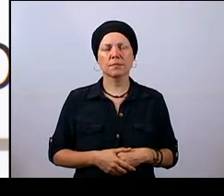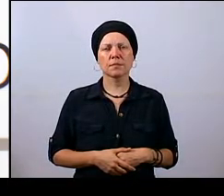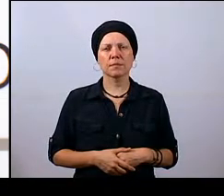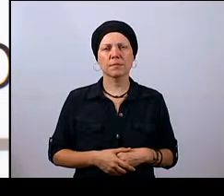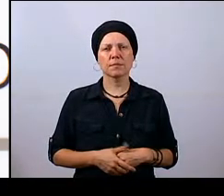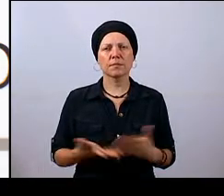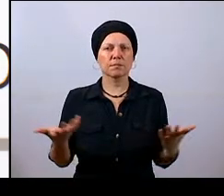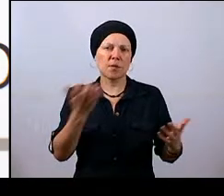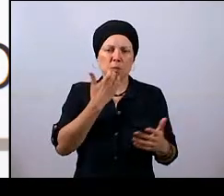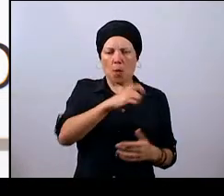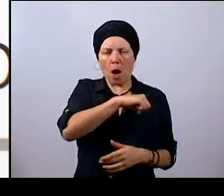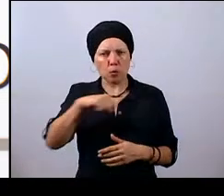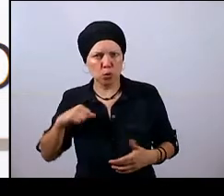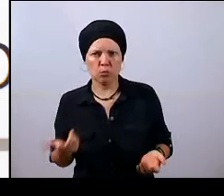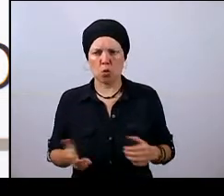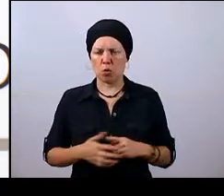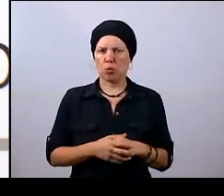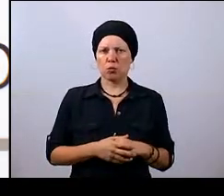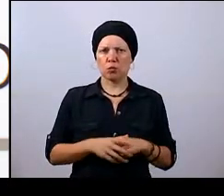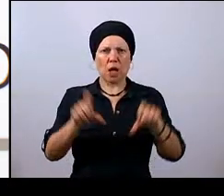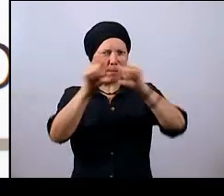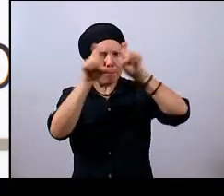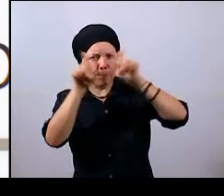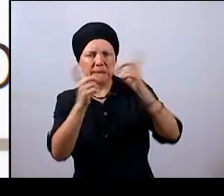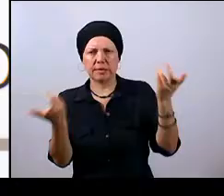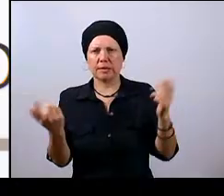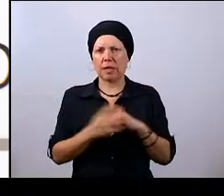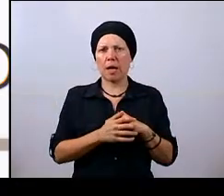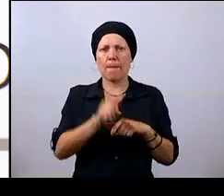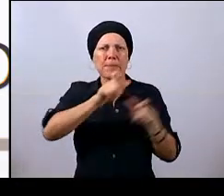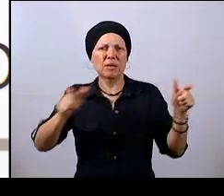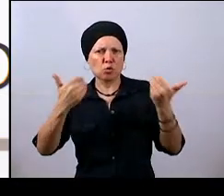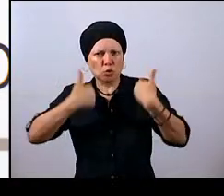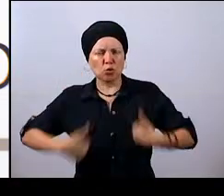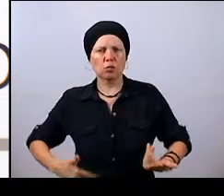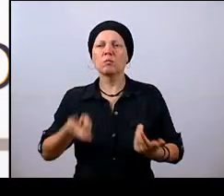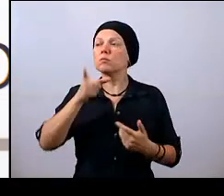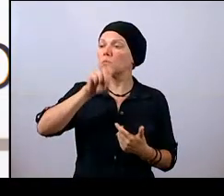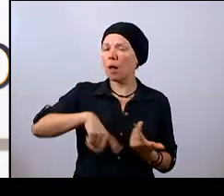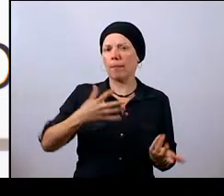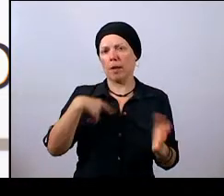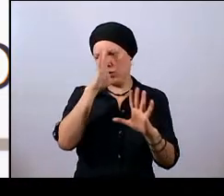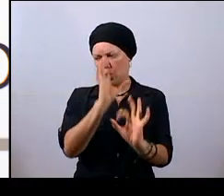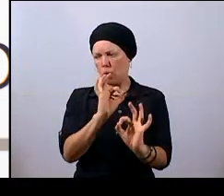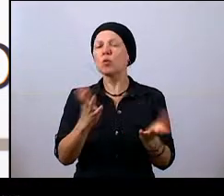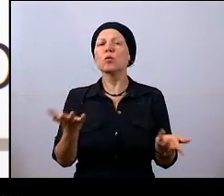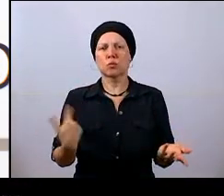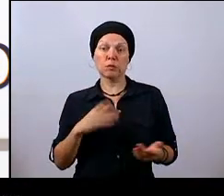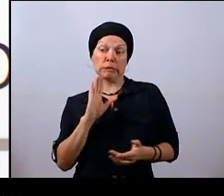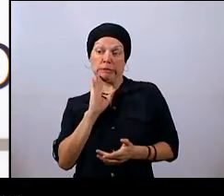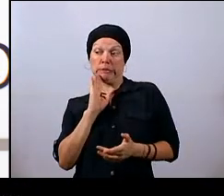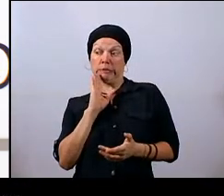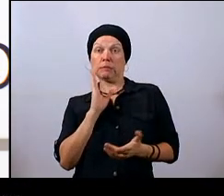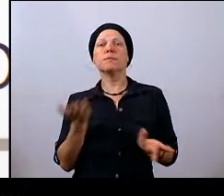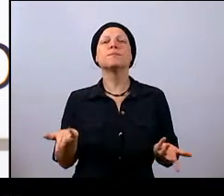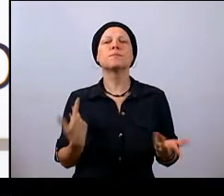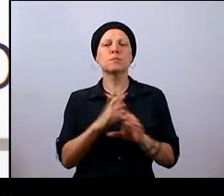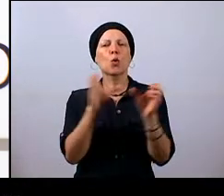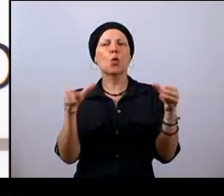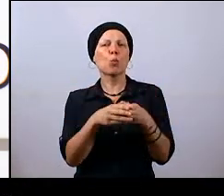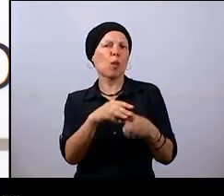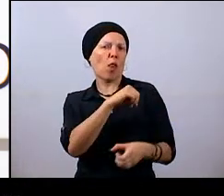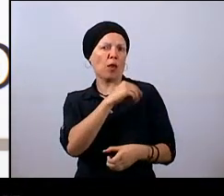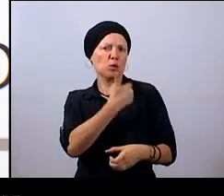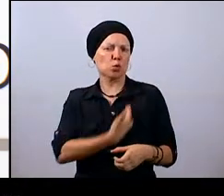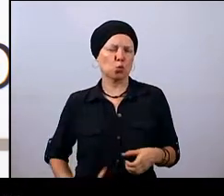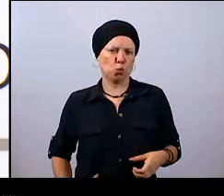mismas los autónomos, las empresas, las personas físicas y también, por supuesto, como acabamos de decir, las comunidades